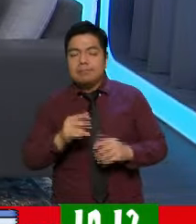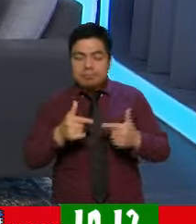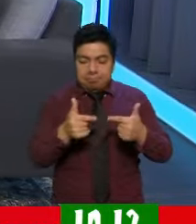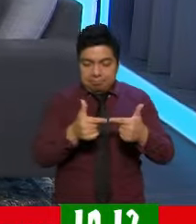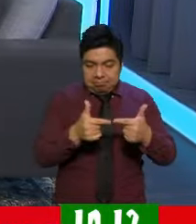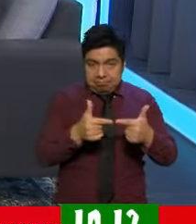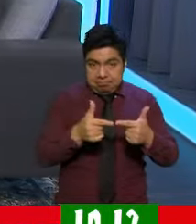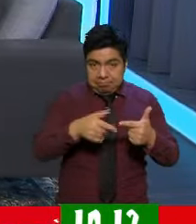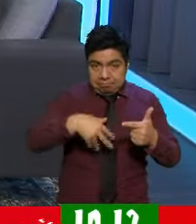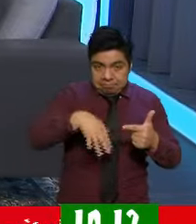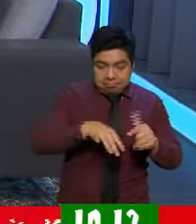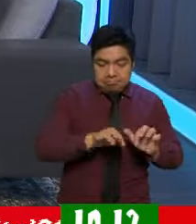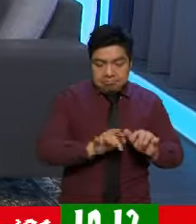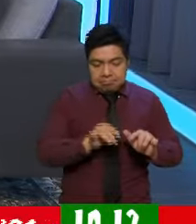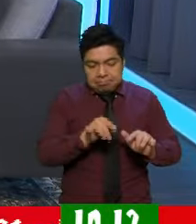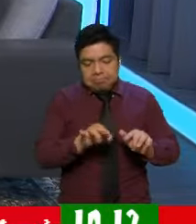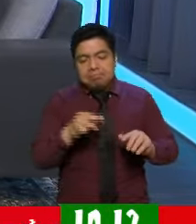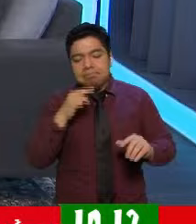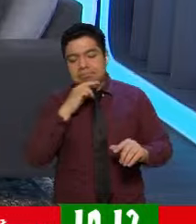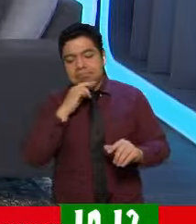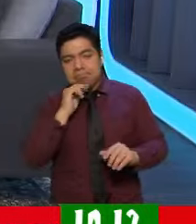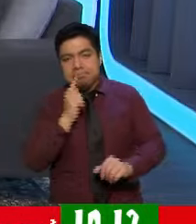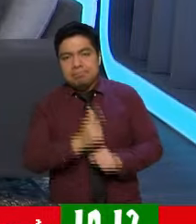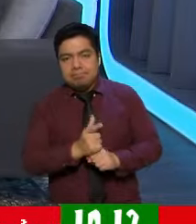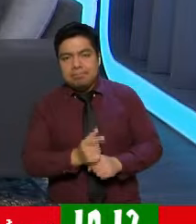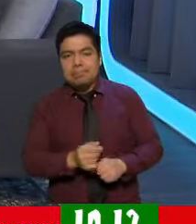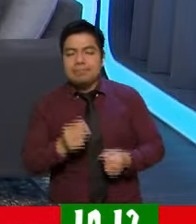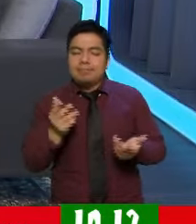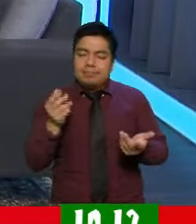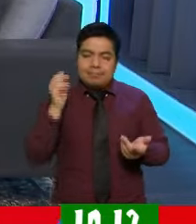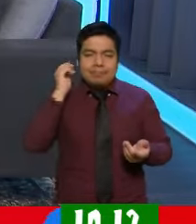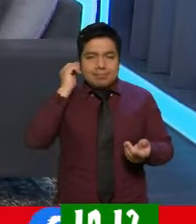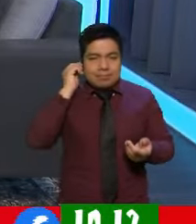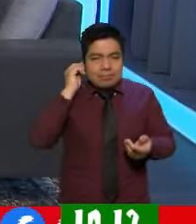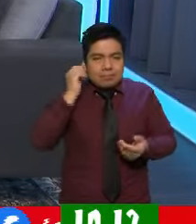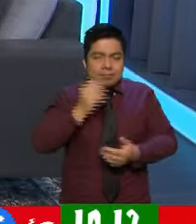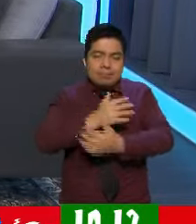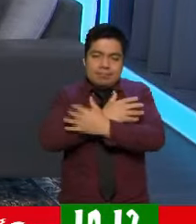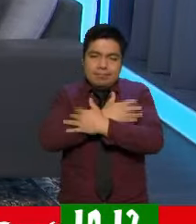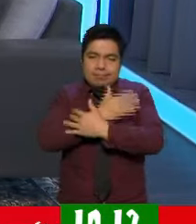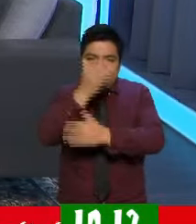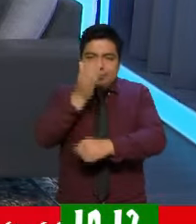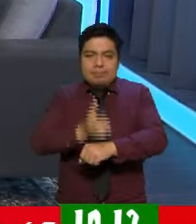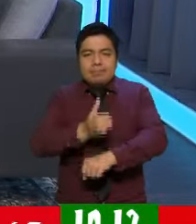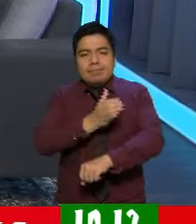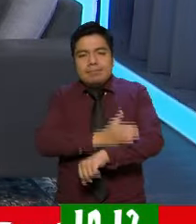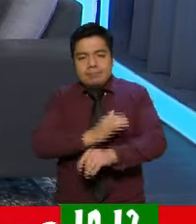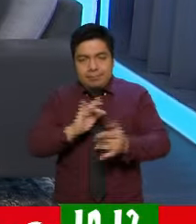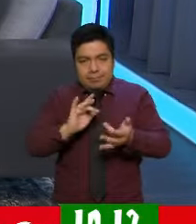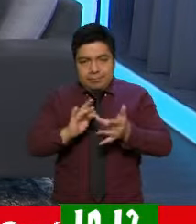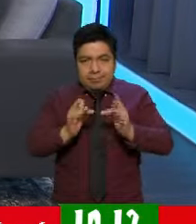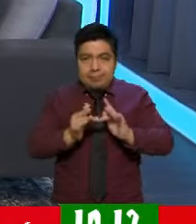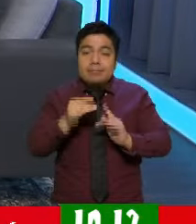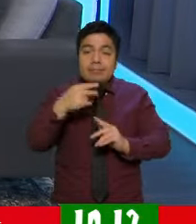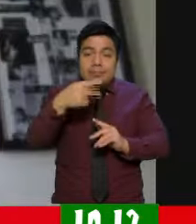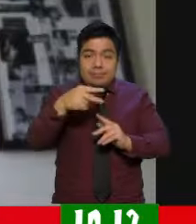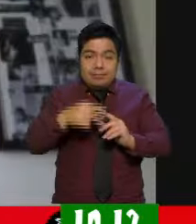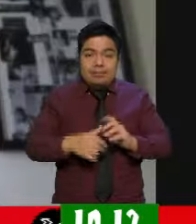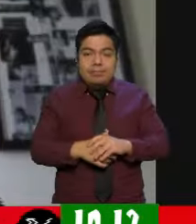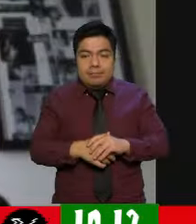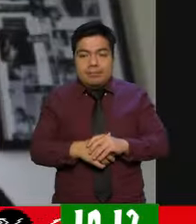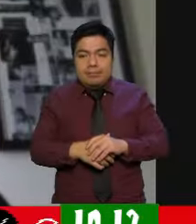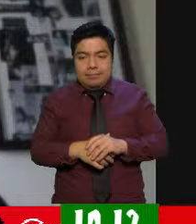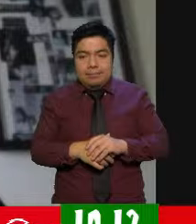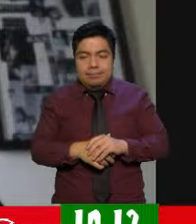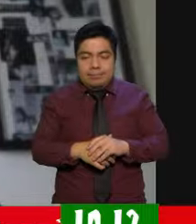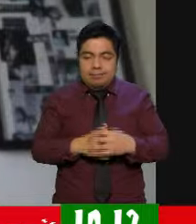se mete al teclado y rápido salen mil respuestas. Oiga, pues claro, un abrazo, compañero. Ahora denos las redes de usted. A ustedes también